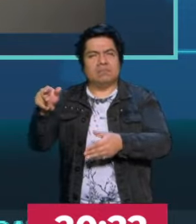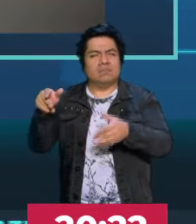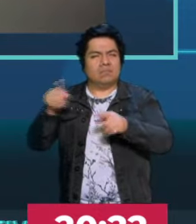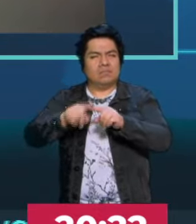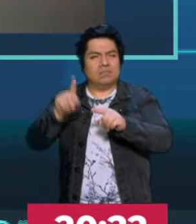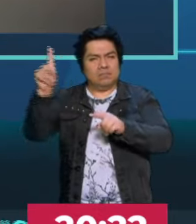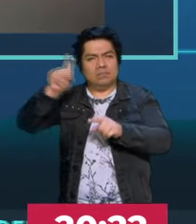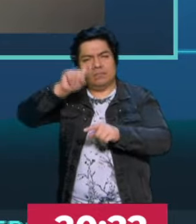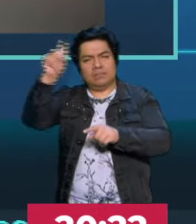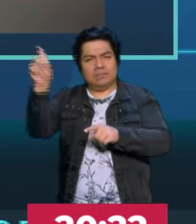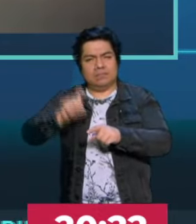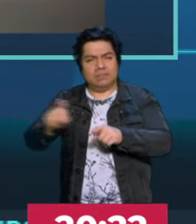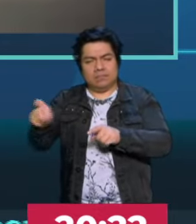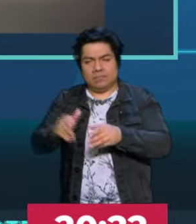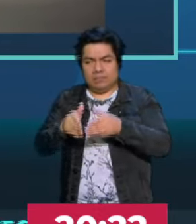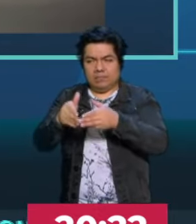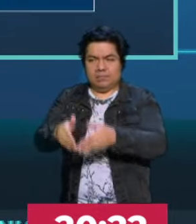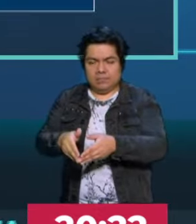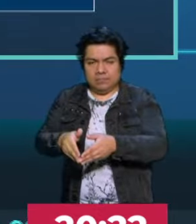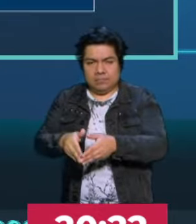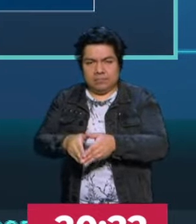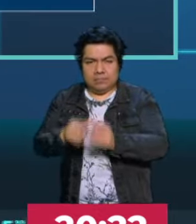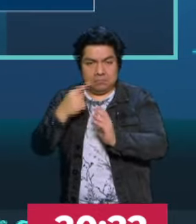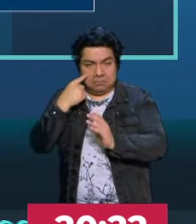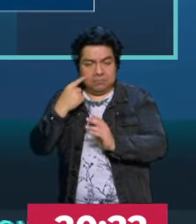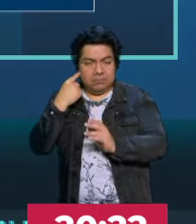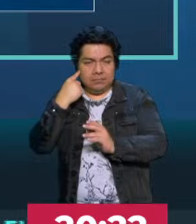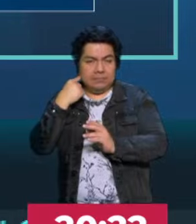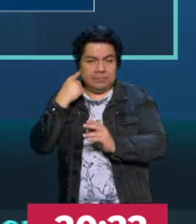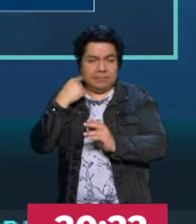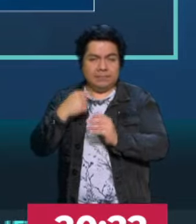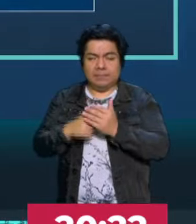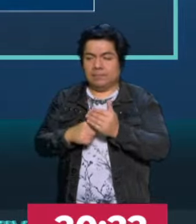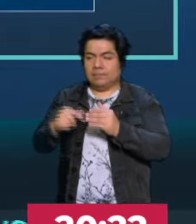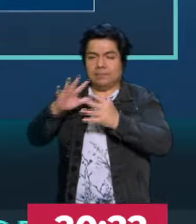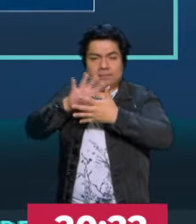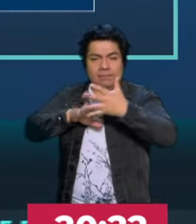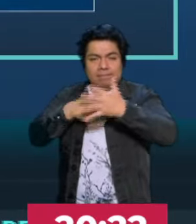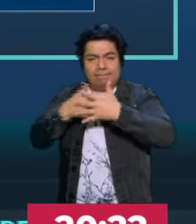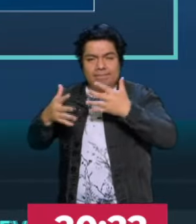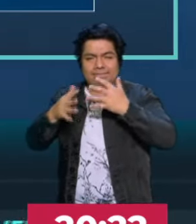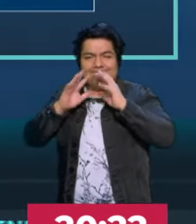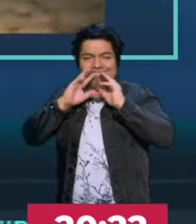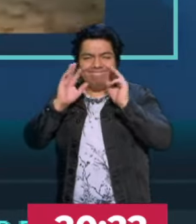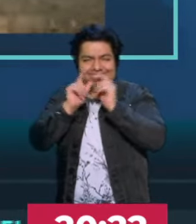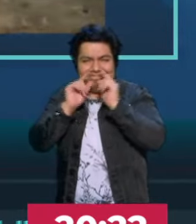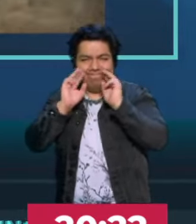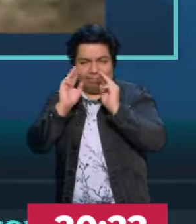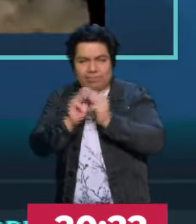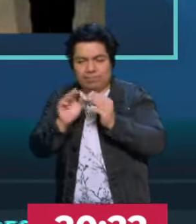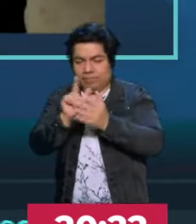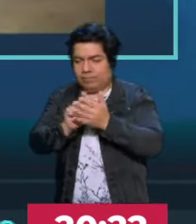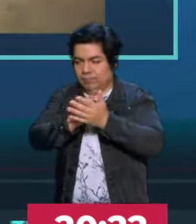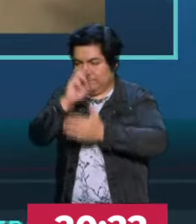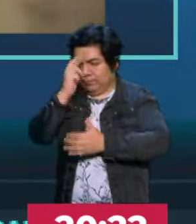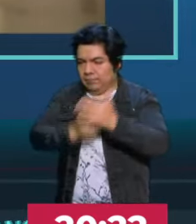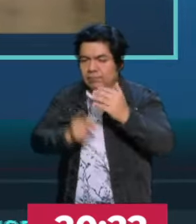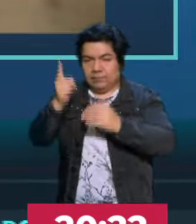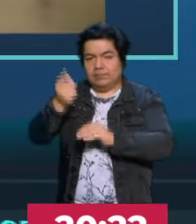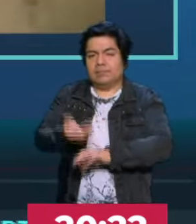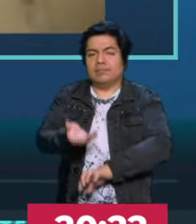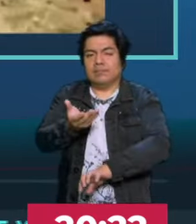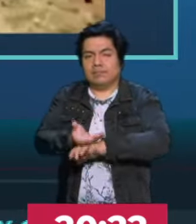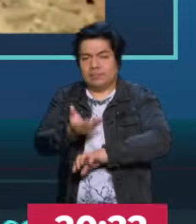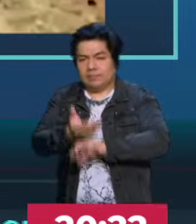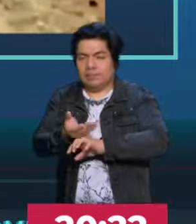de Texas. Es decir, es una operación de redes criminales que operan en Estados Unidos,